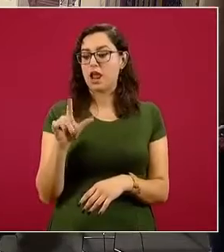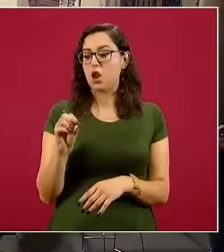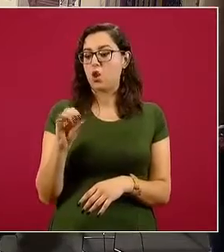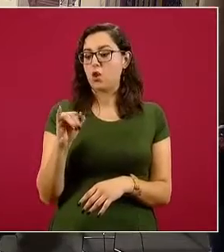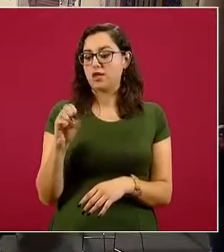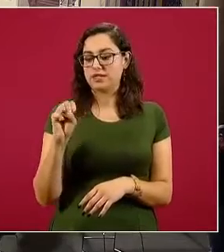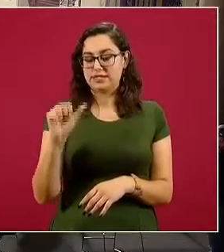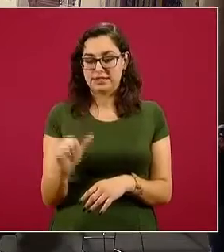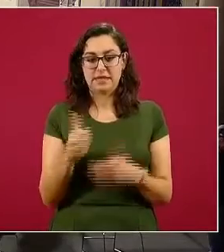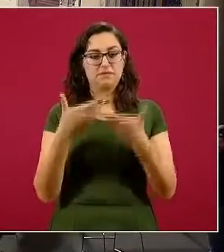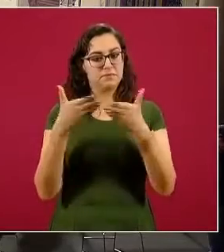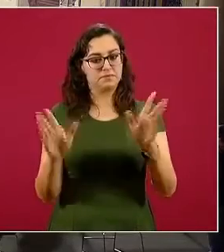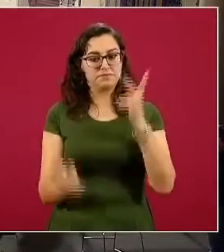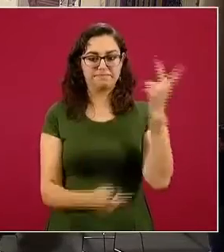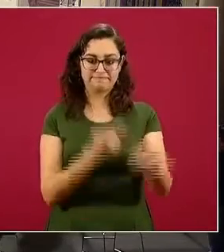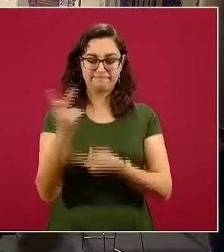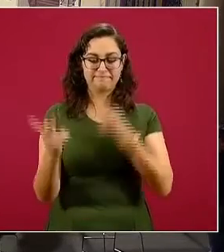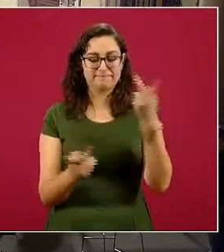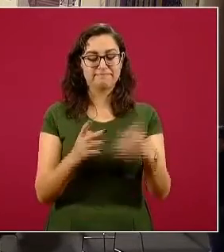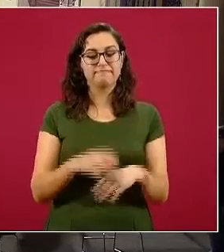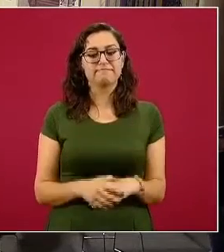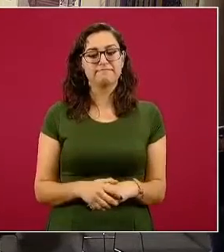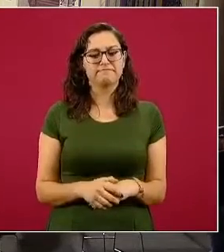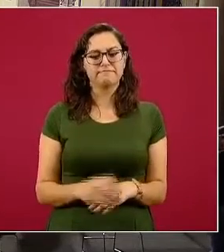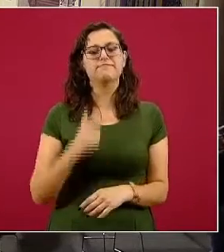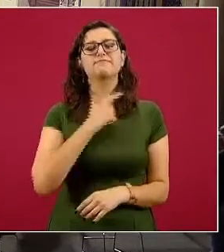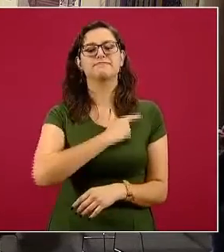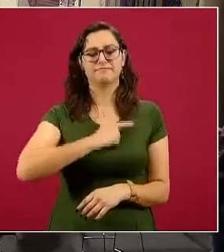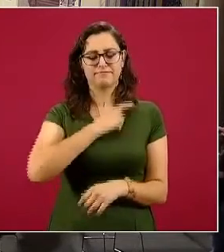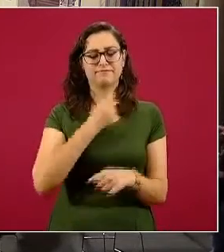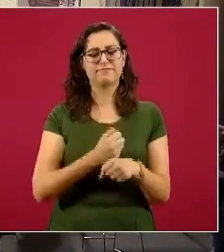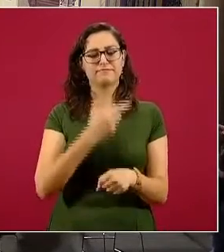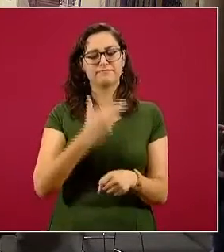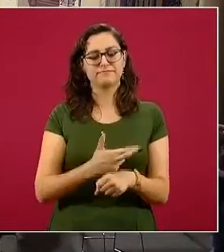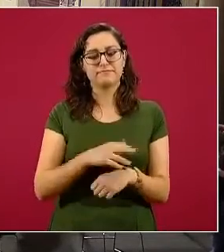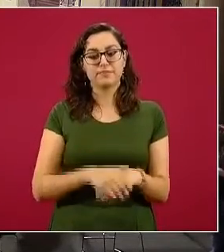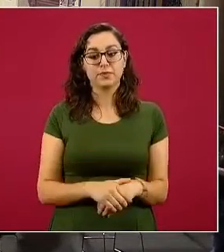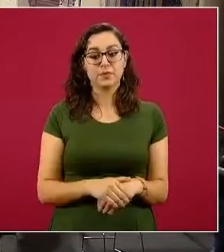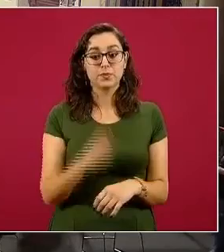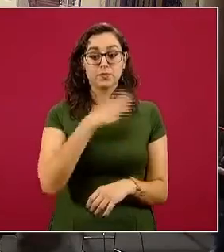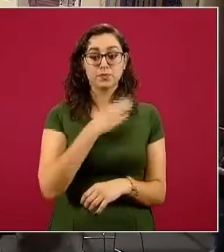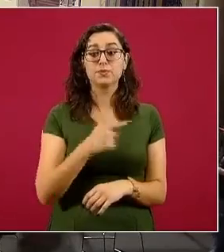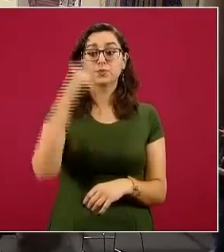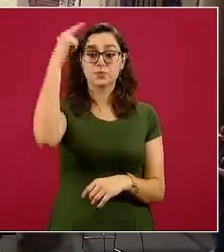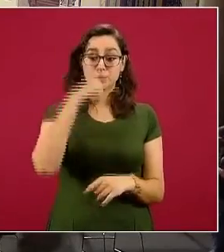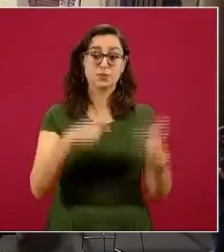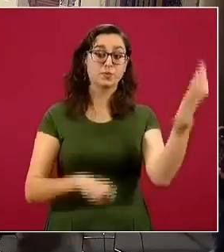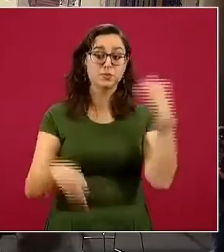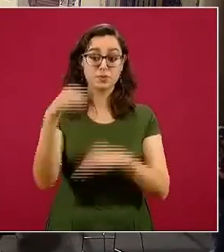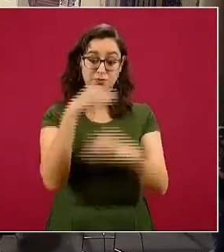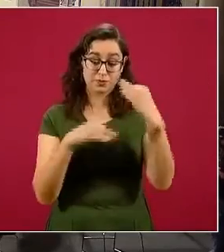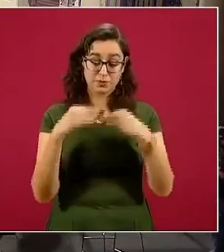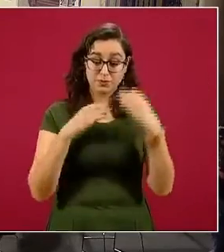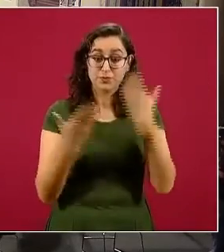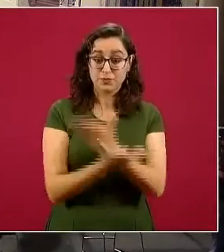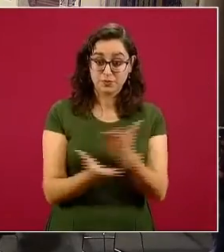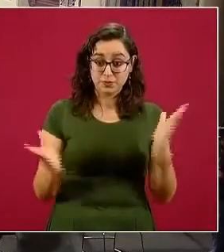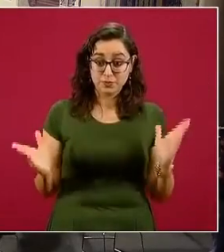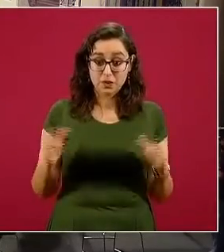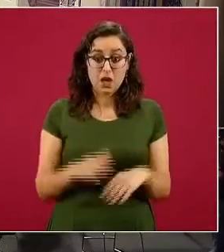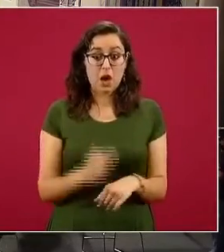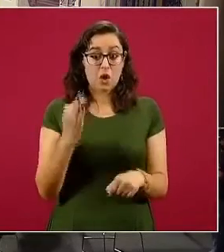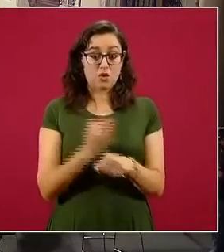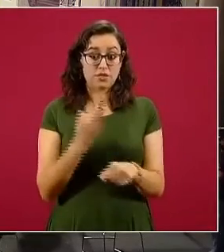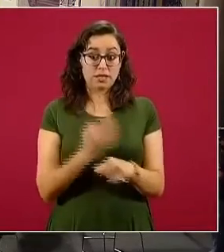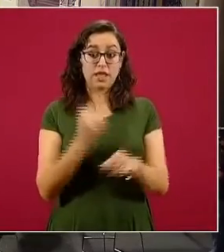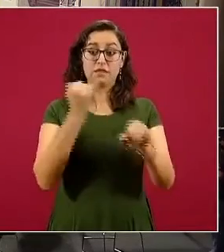y abrimos a preguntas y comentarios. Con mucho gusto, señor secretario. Muy buenas noches con todas y todos. Vamos a presentar los